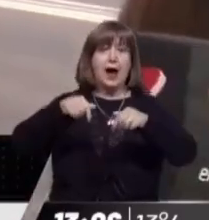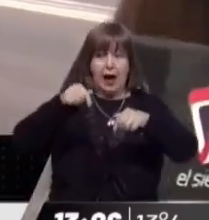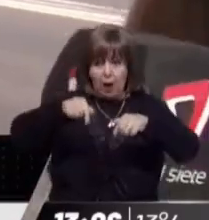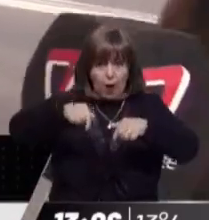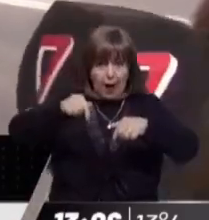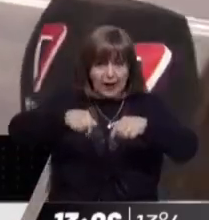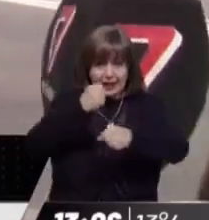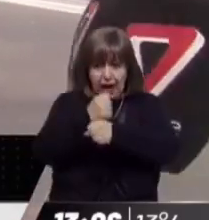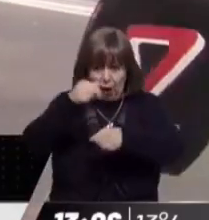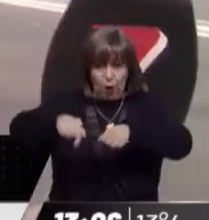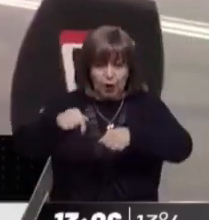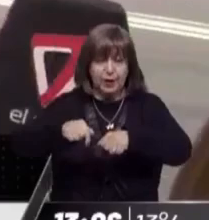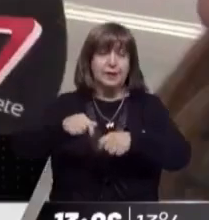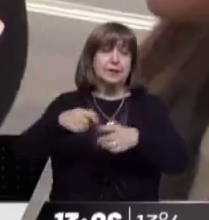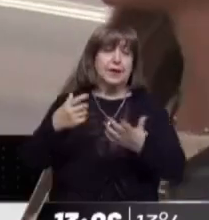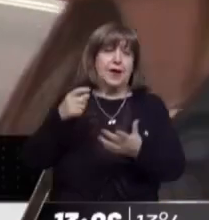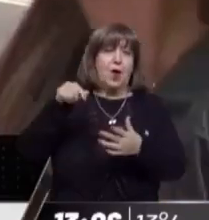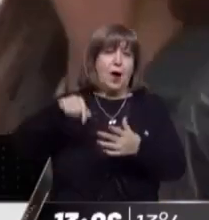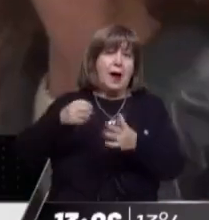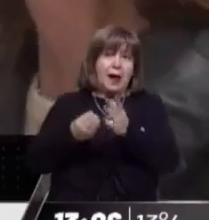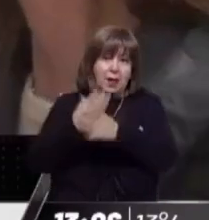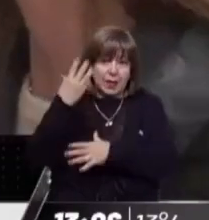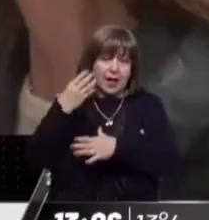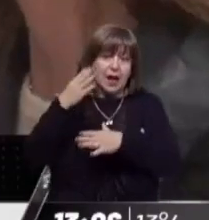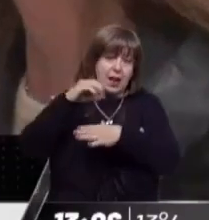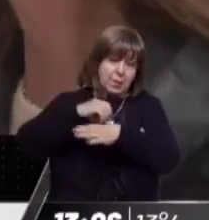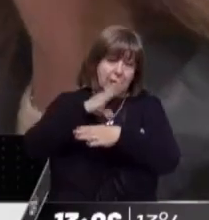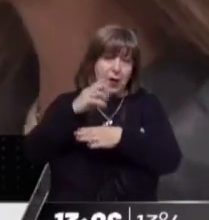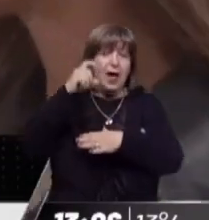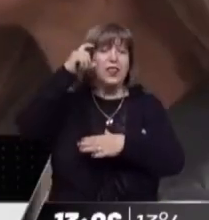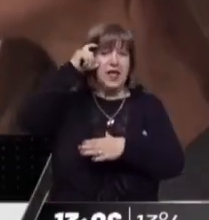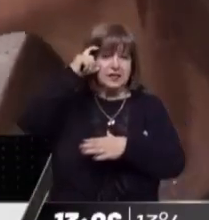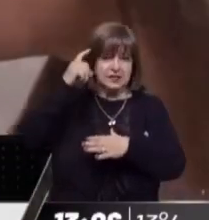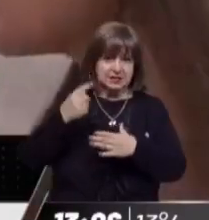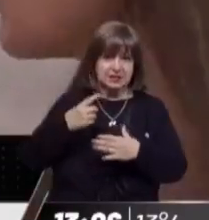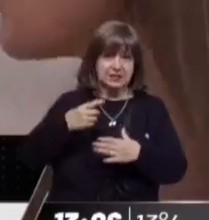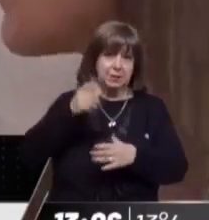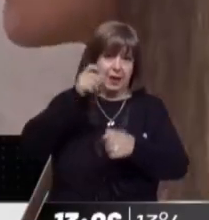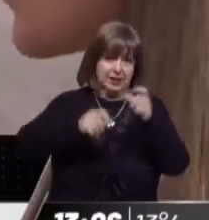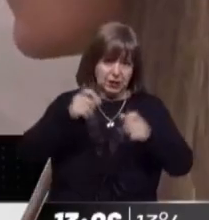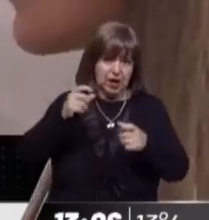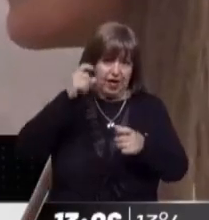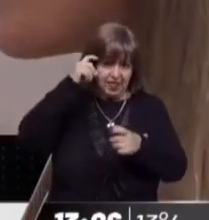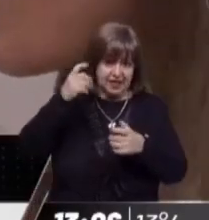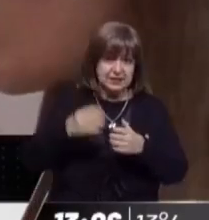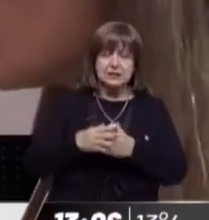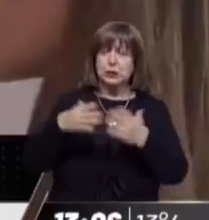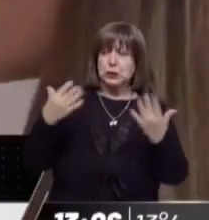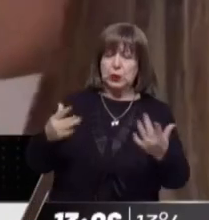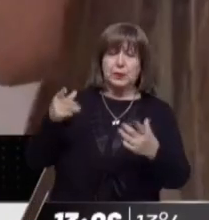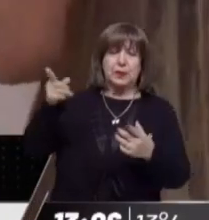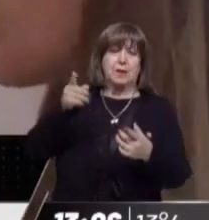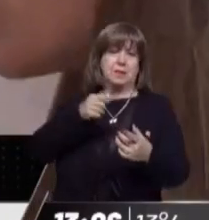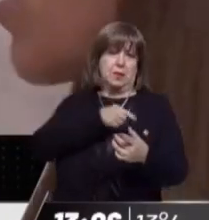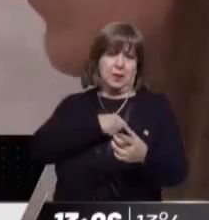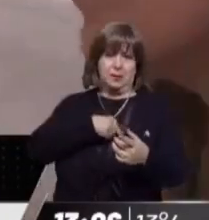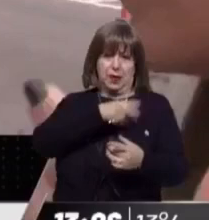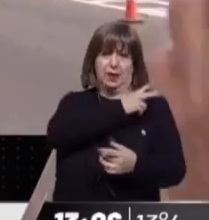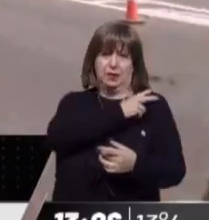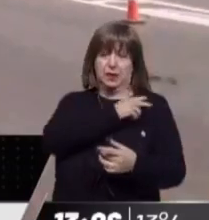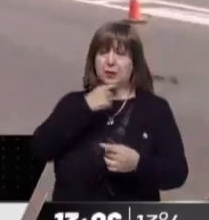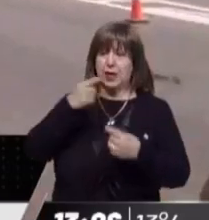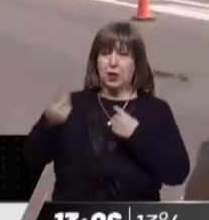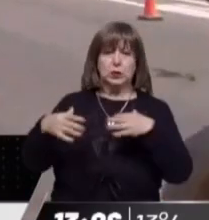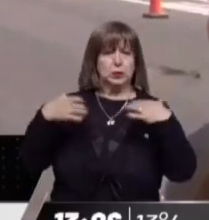vial, porque no salimos de la sorpresa. Es una situación extraordinaria. ¿Qué análisis se puede